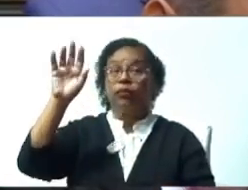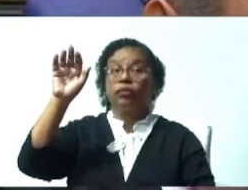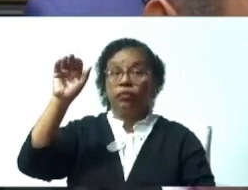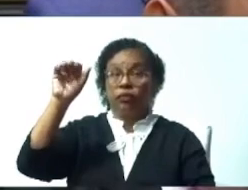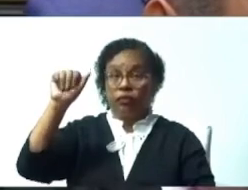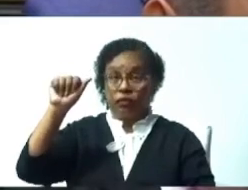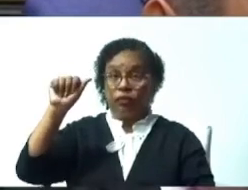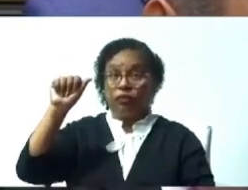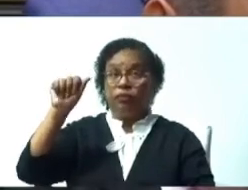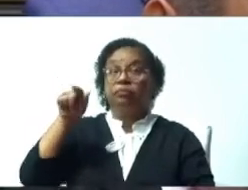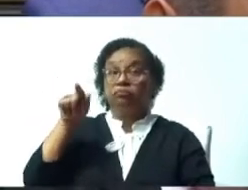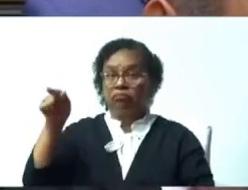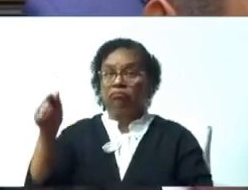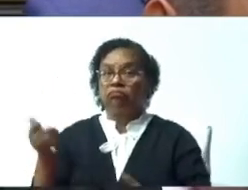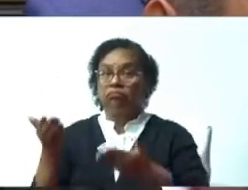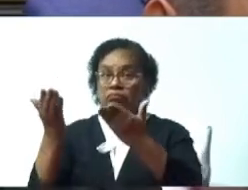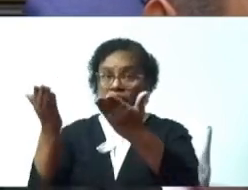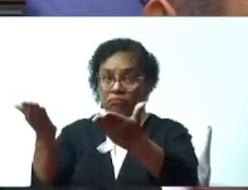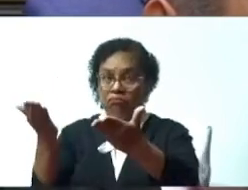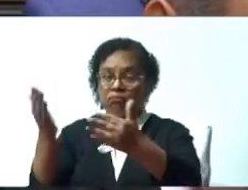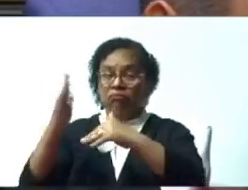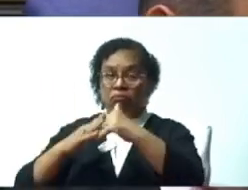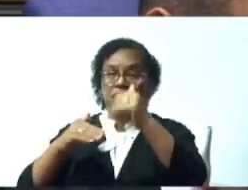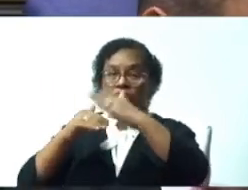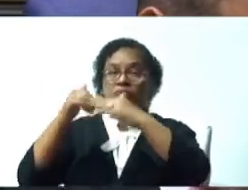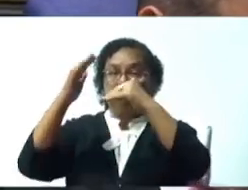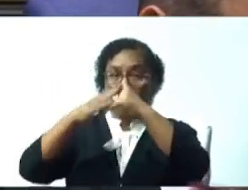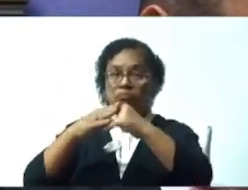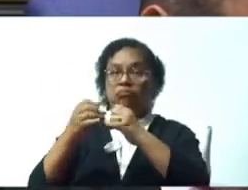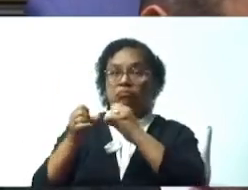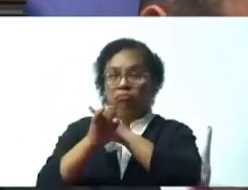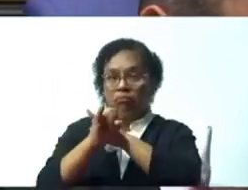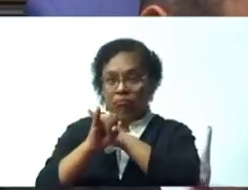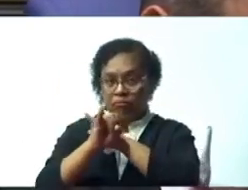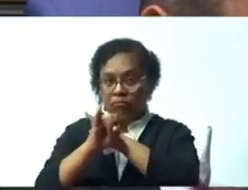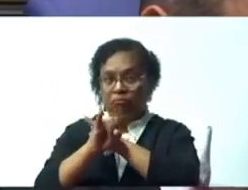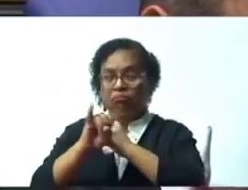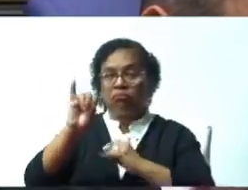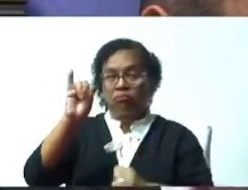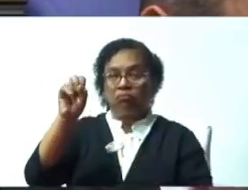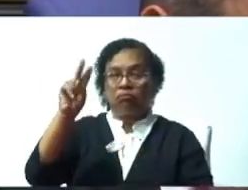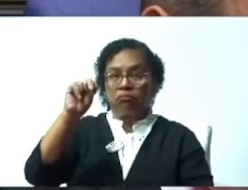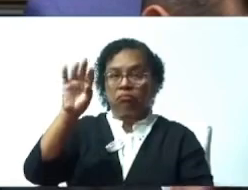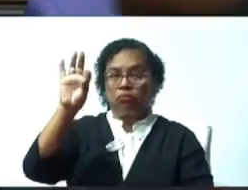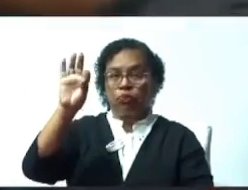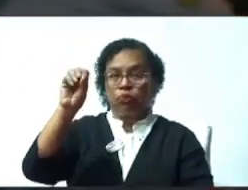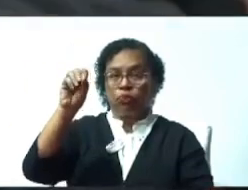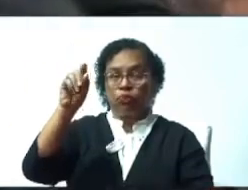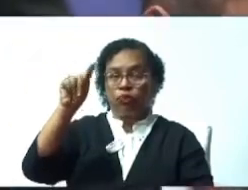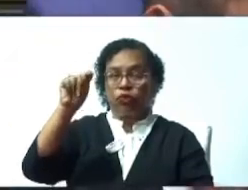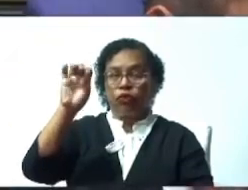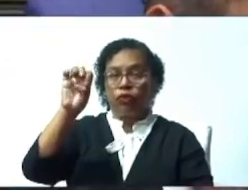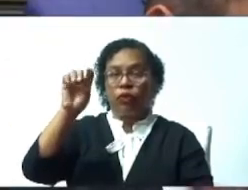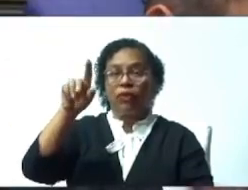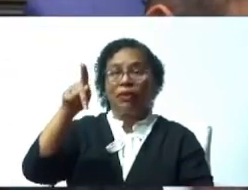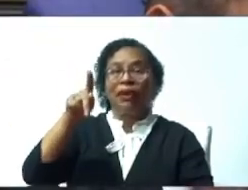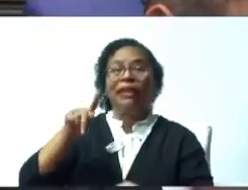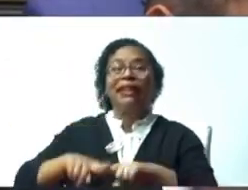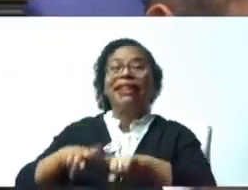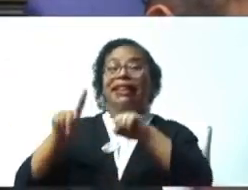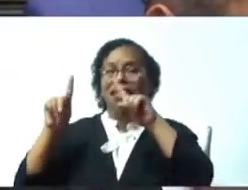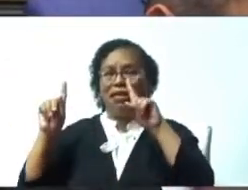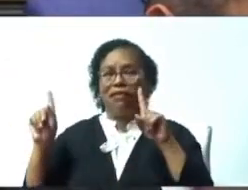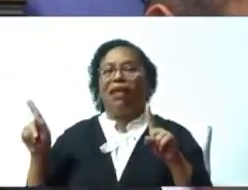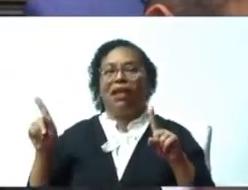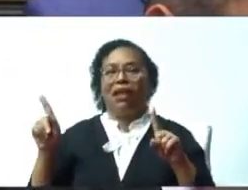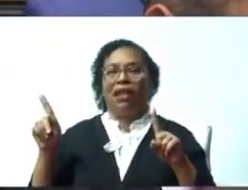un edificio de Infotet. Pero en nuestro local, que es para un liceo donde van a ir los niños de 24 barrios